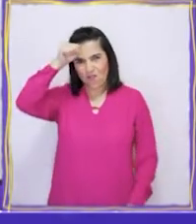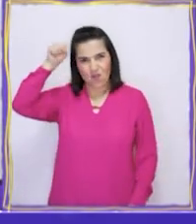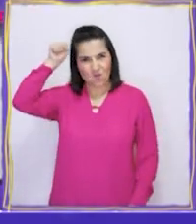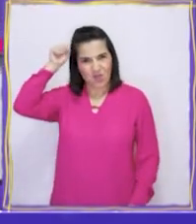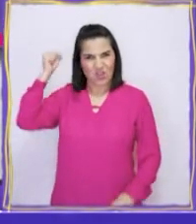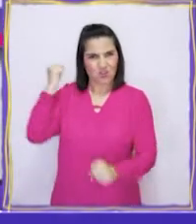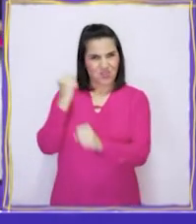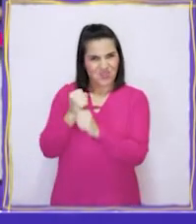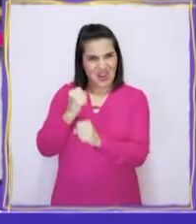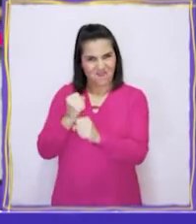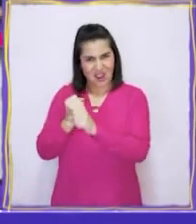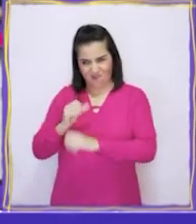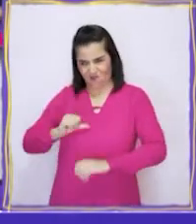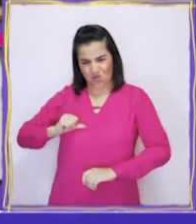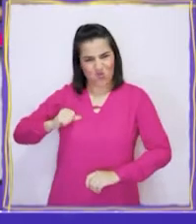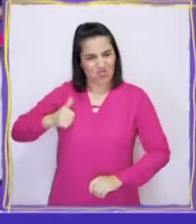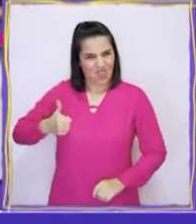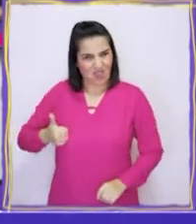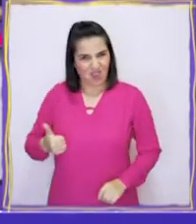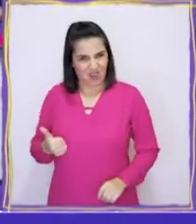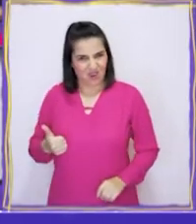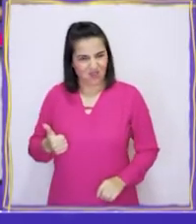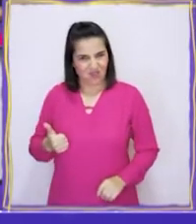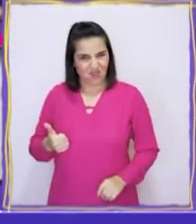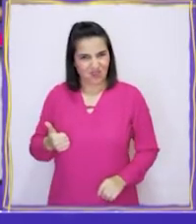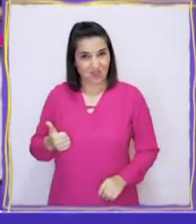los bomberos trabajan de forma voluntaria?